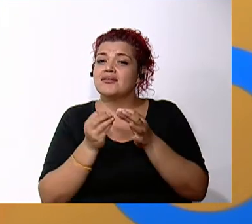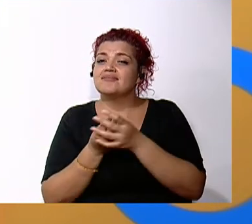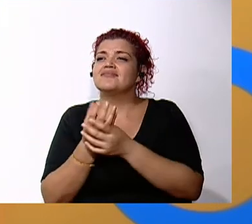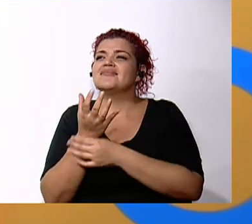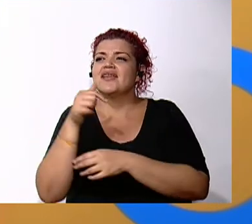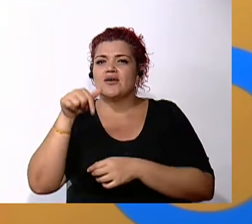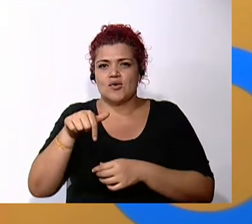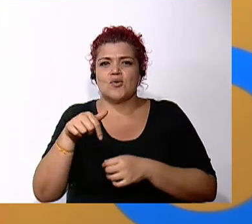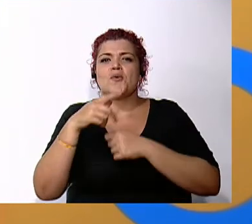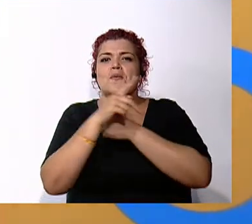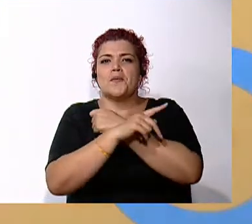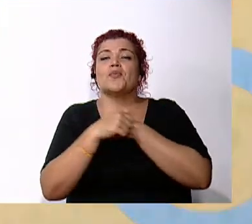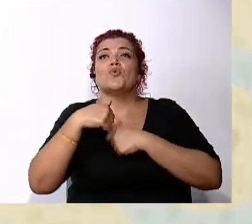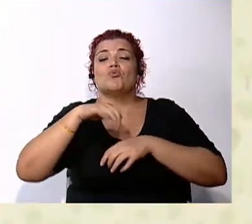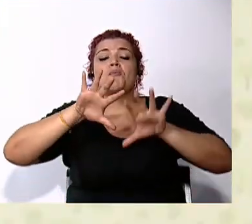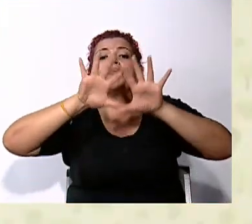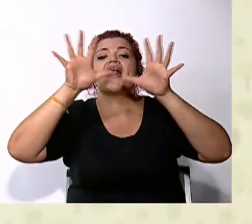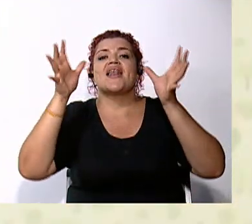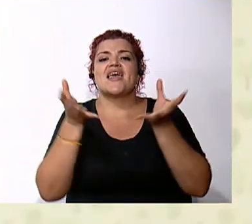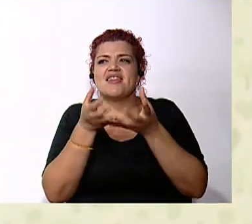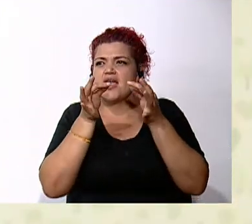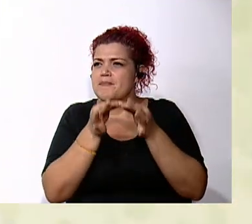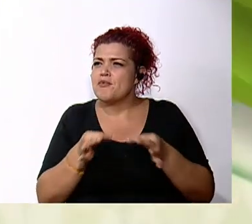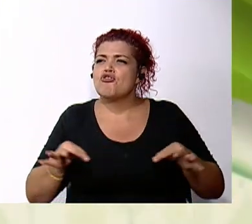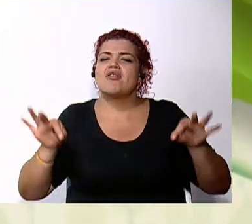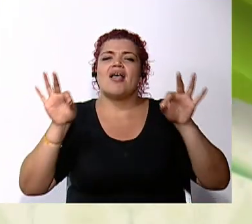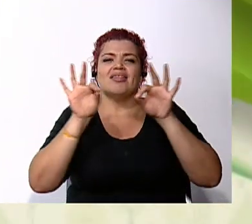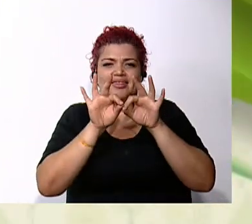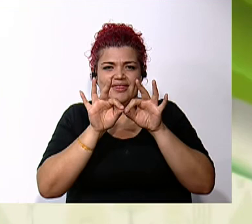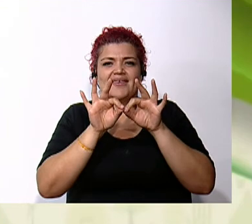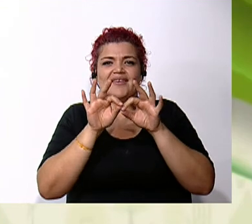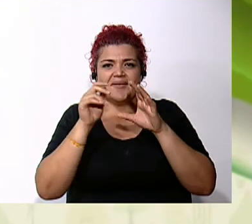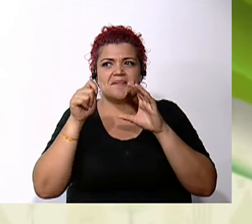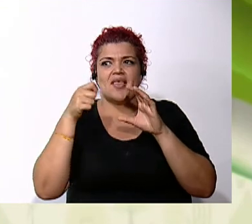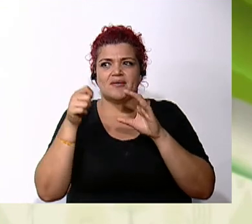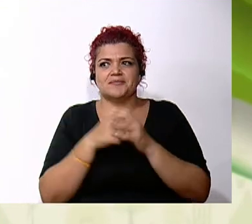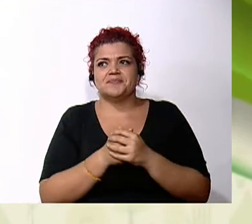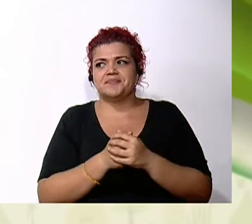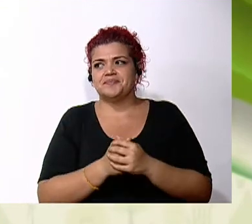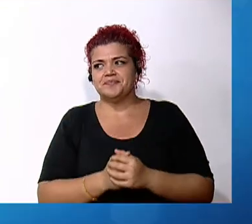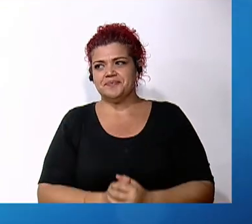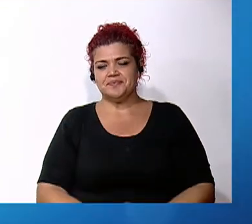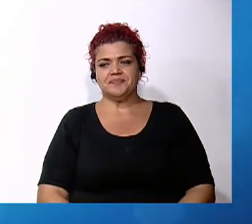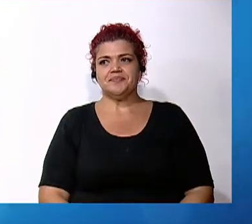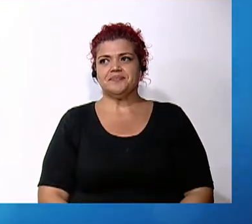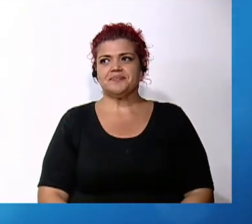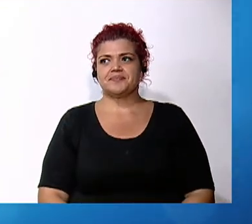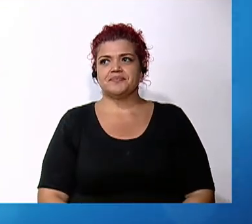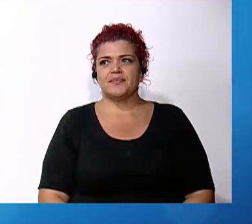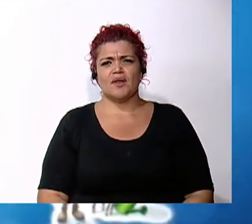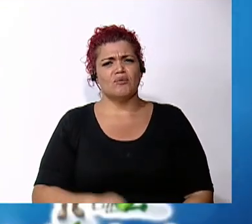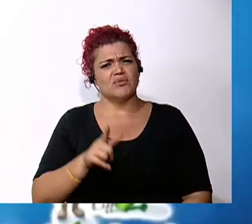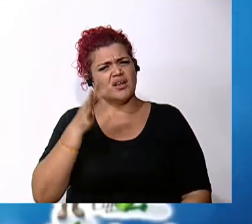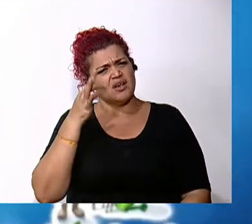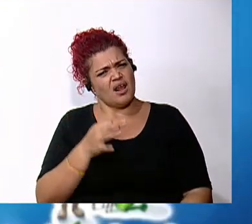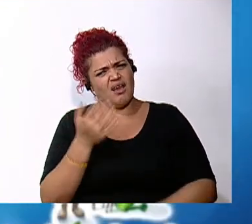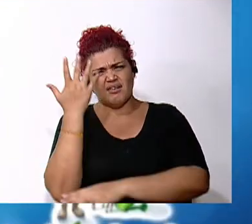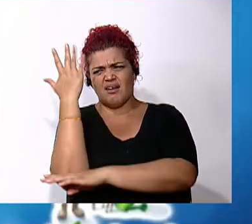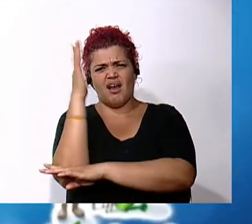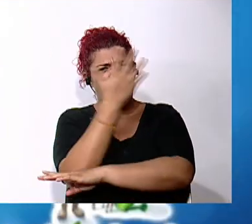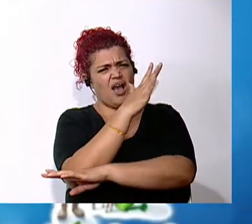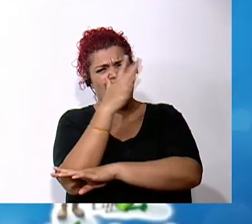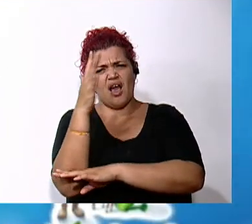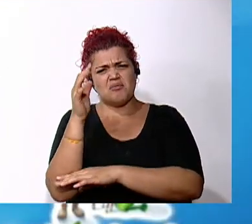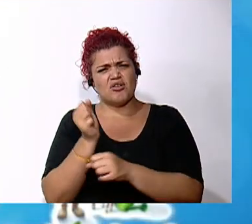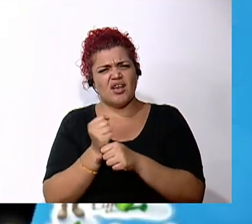en nuestro planeta. Eco Pica. ¿Crees que es poco lo que hacen los árboles